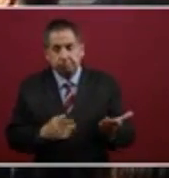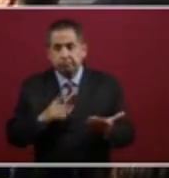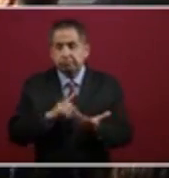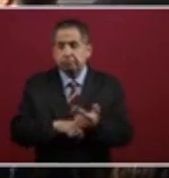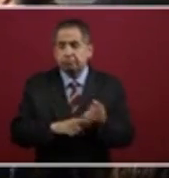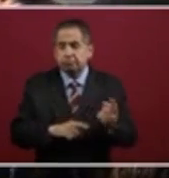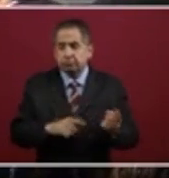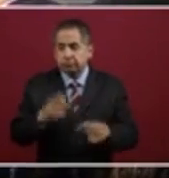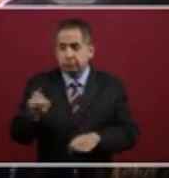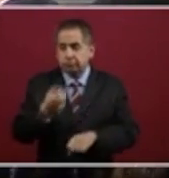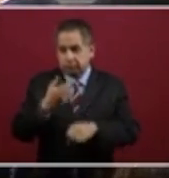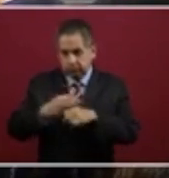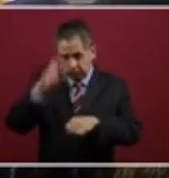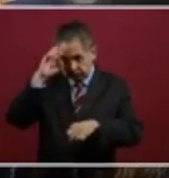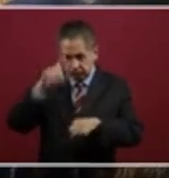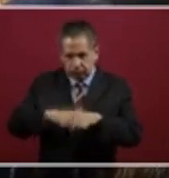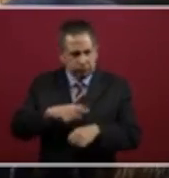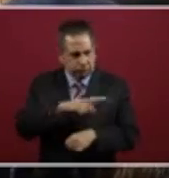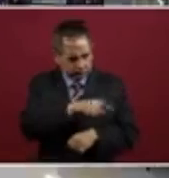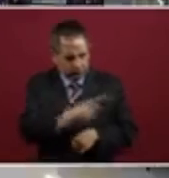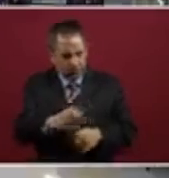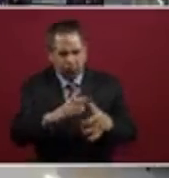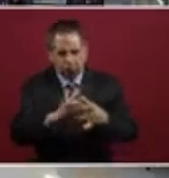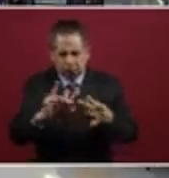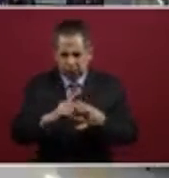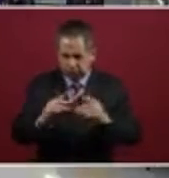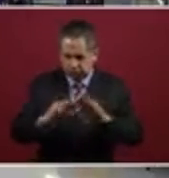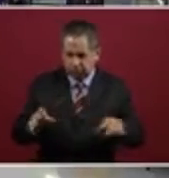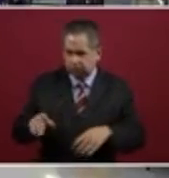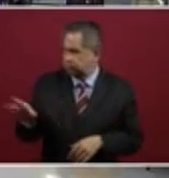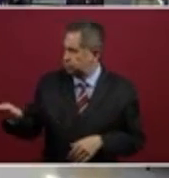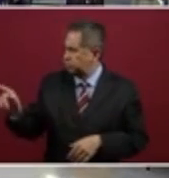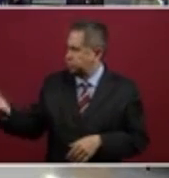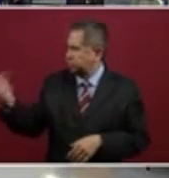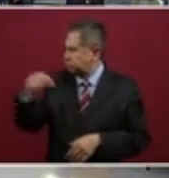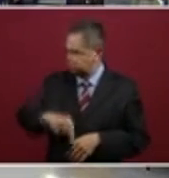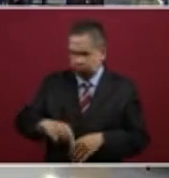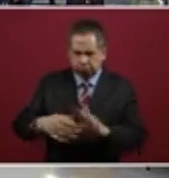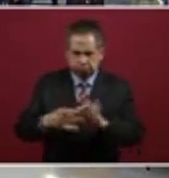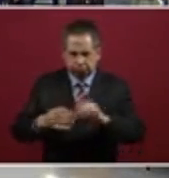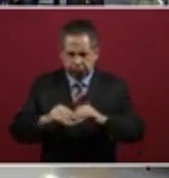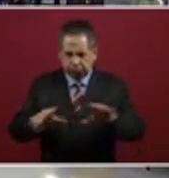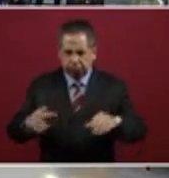la secretaria de Cultura que explique, que venga aquí.